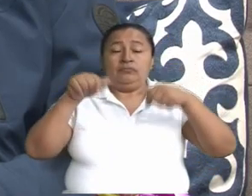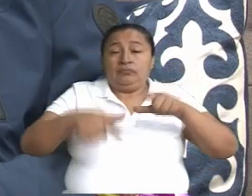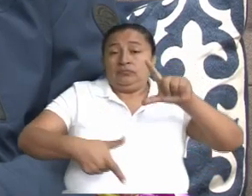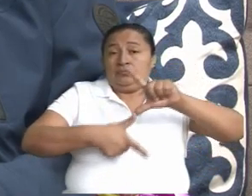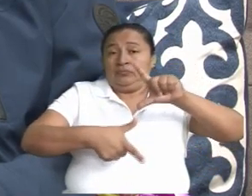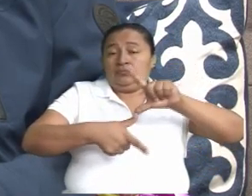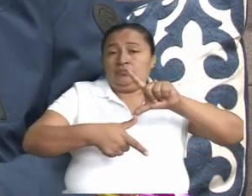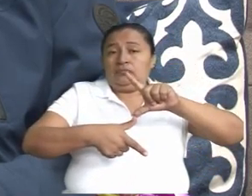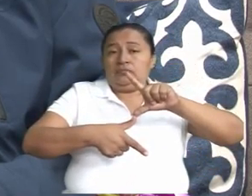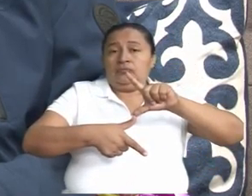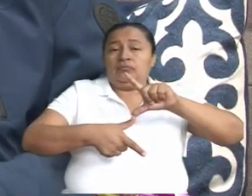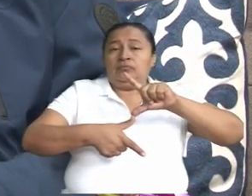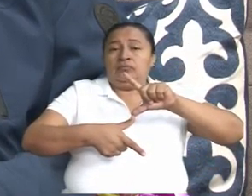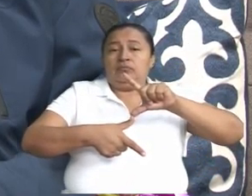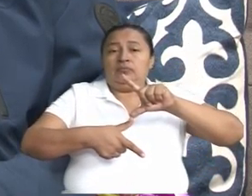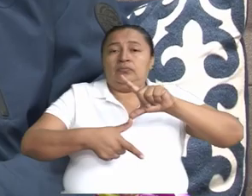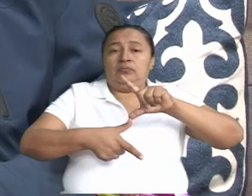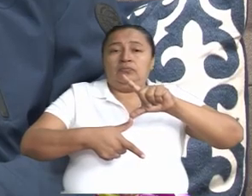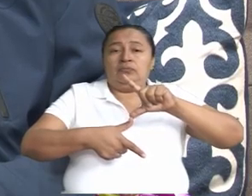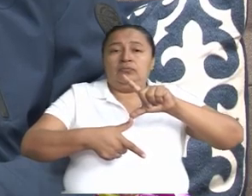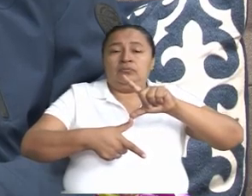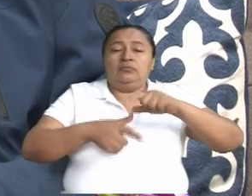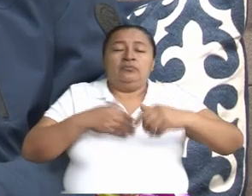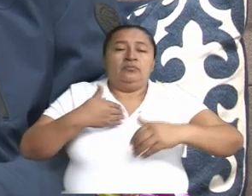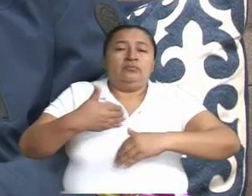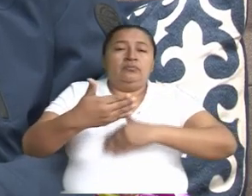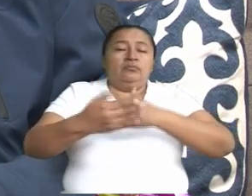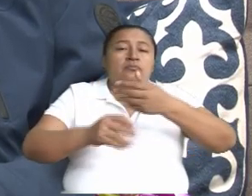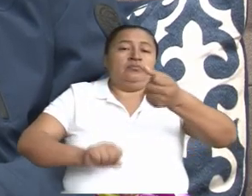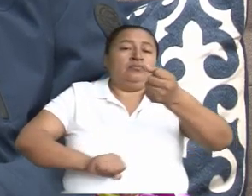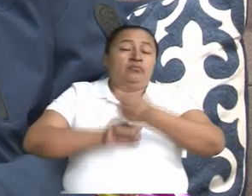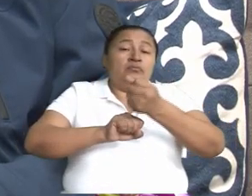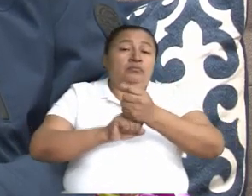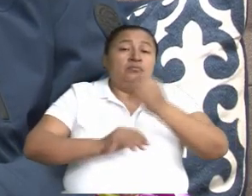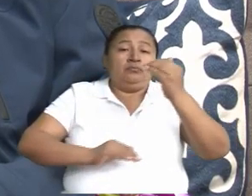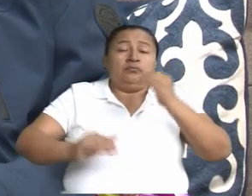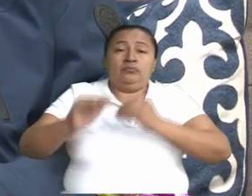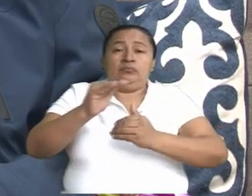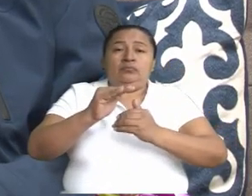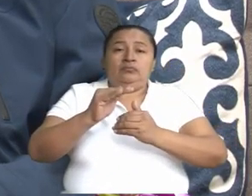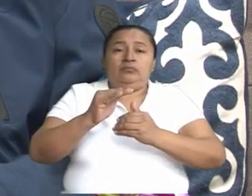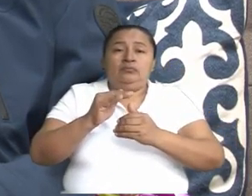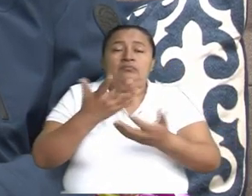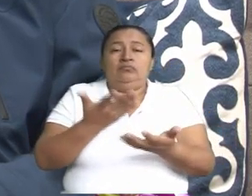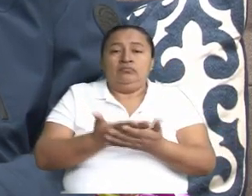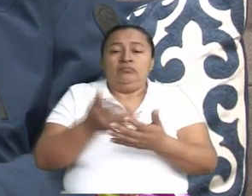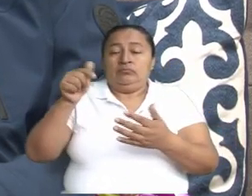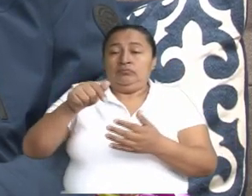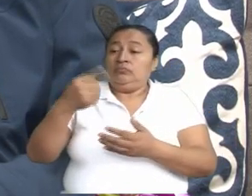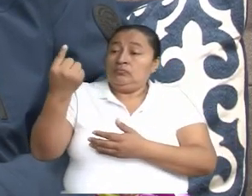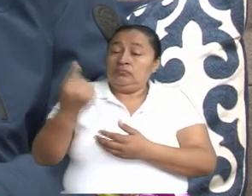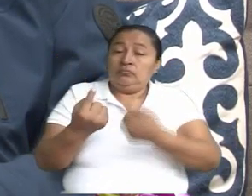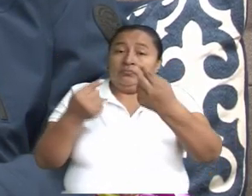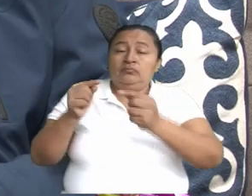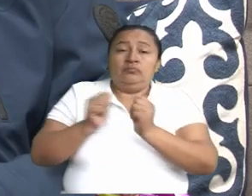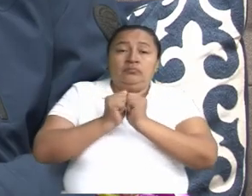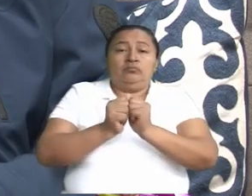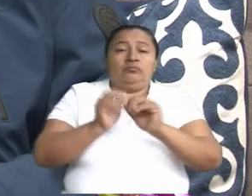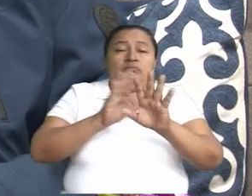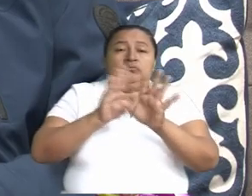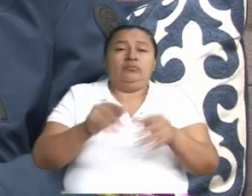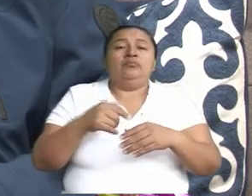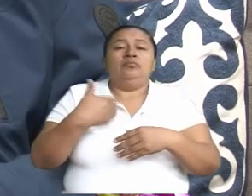Latina, ¿ya? Vamos a refortalecer, ¿ya? Y esta presencia de los compañeros